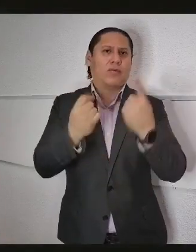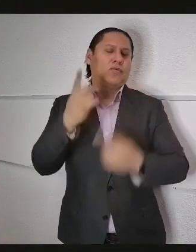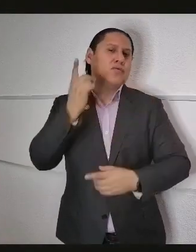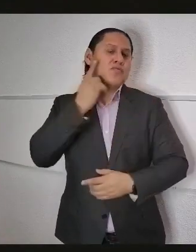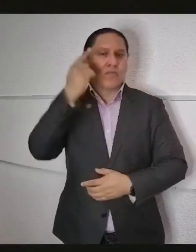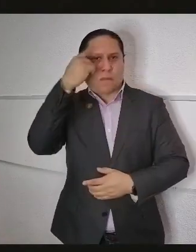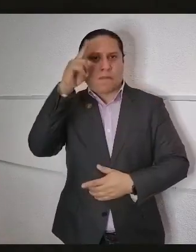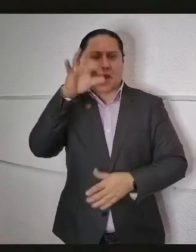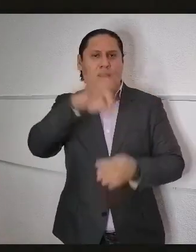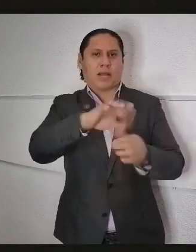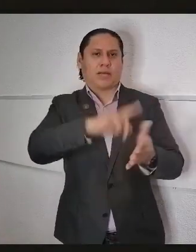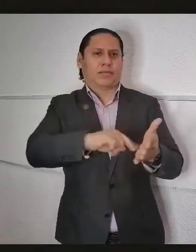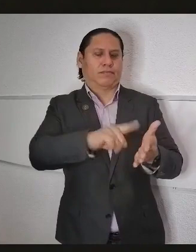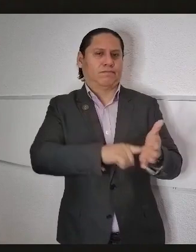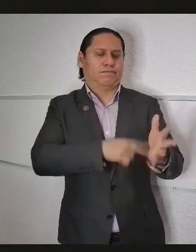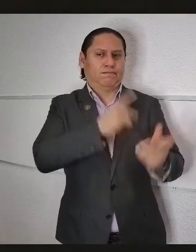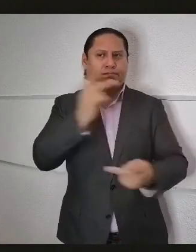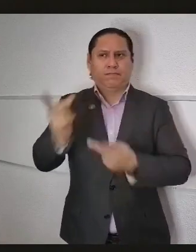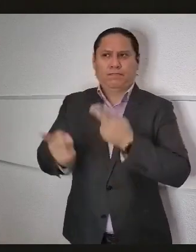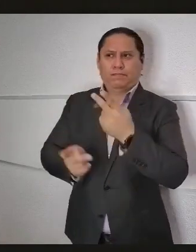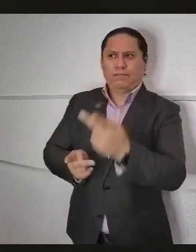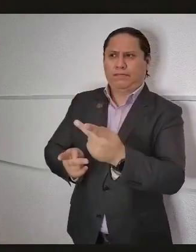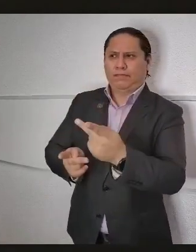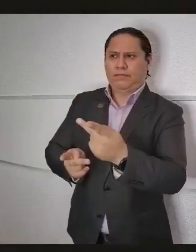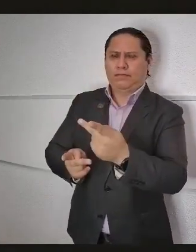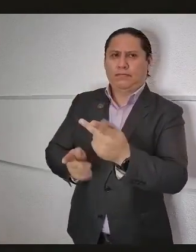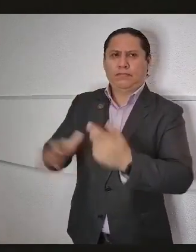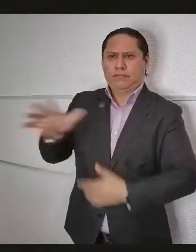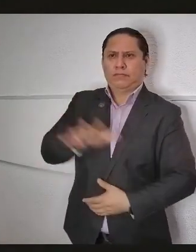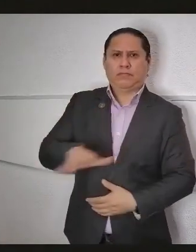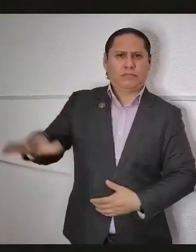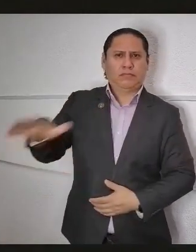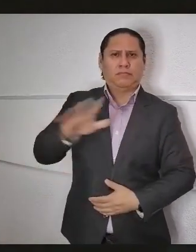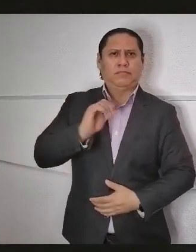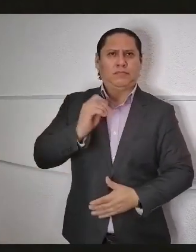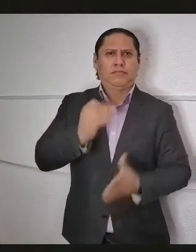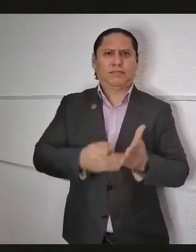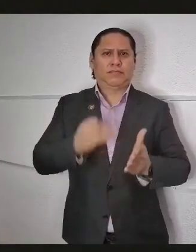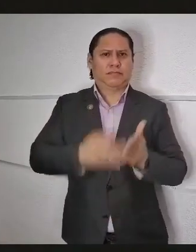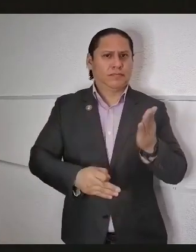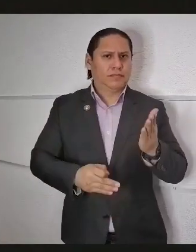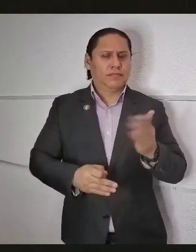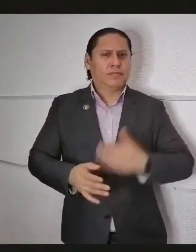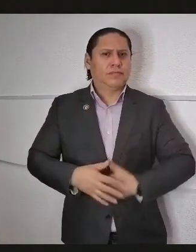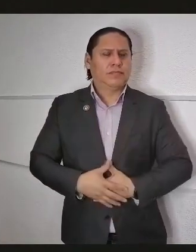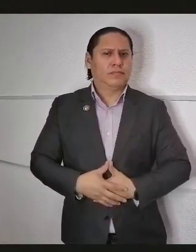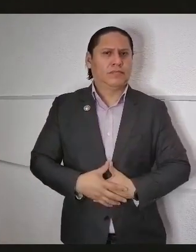voto. Se pregunta a la Honorable Asamblea si falta algún legislador por emitir su voto.